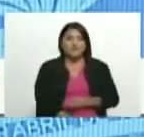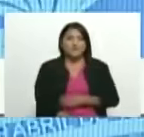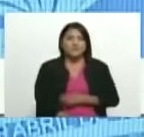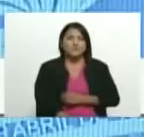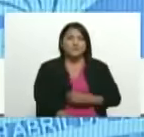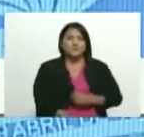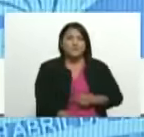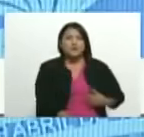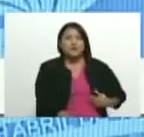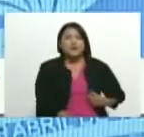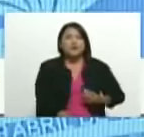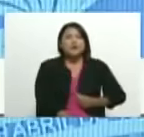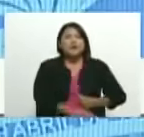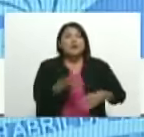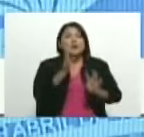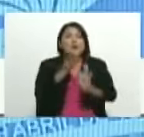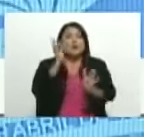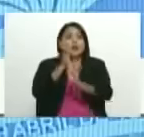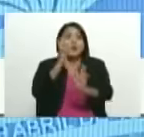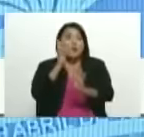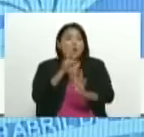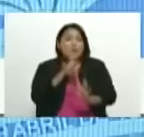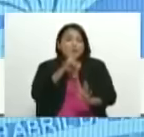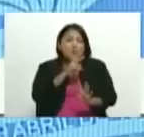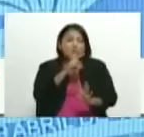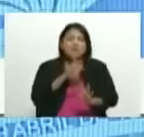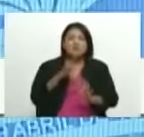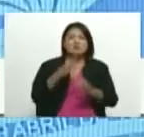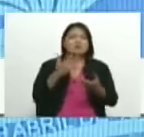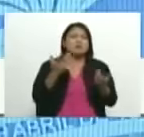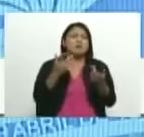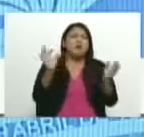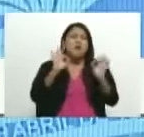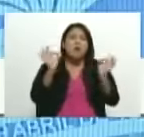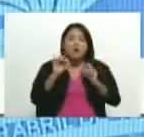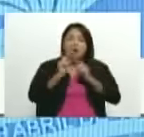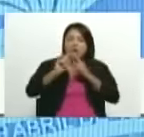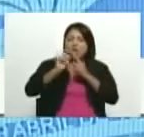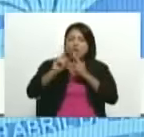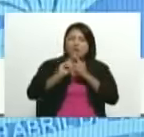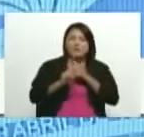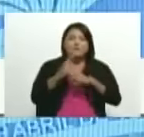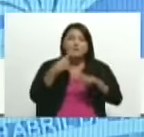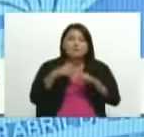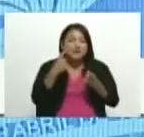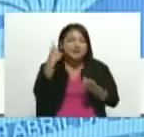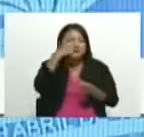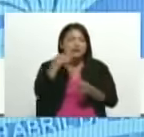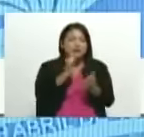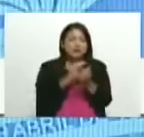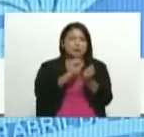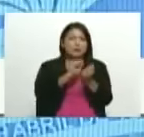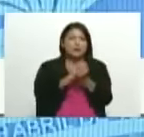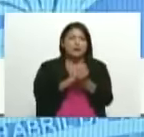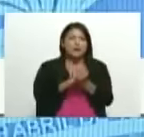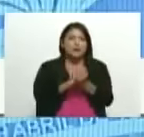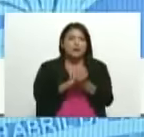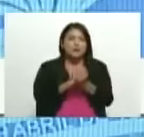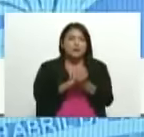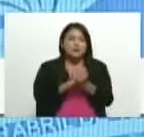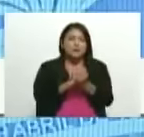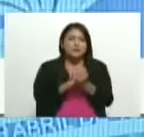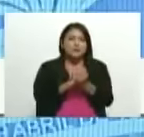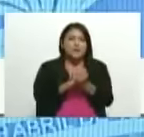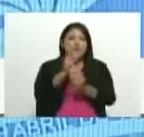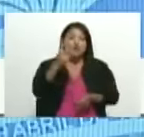retardando las colas, haciendo todas las barbaridades que hicieron, pero además tuvieron el descaro de robarle la identidad a 2 millones